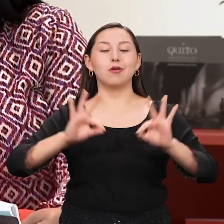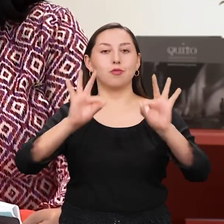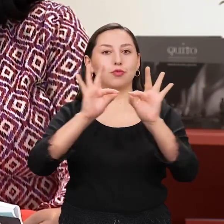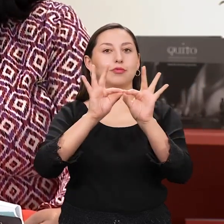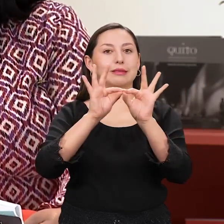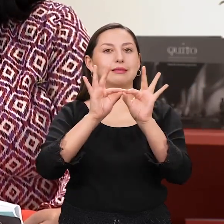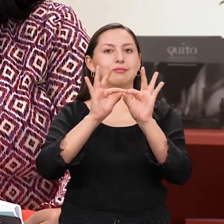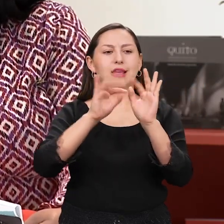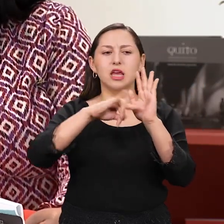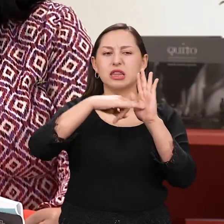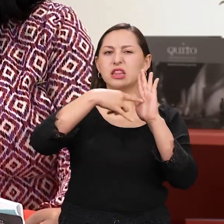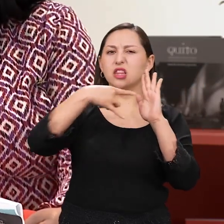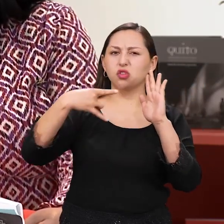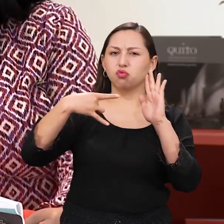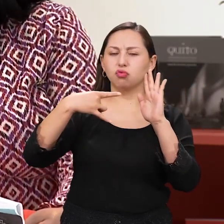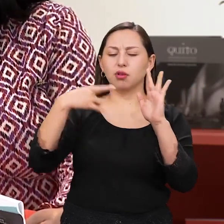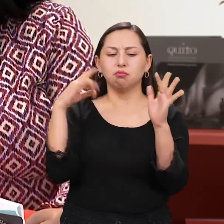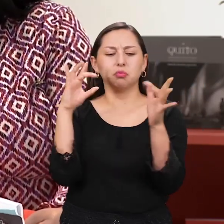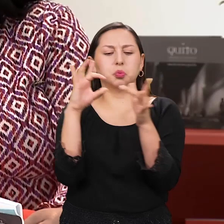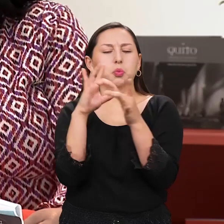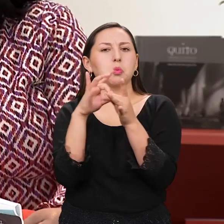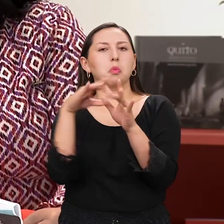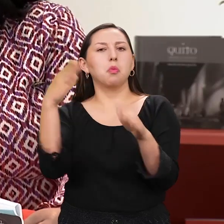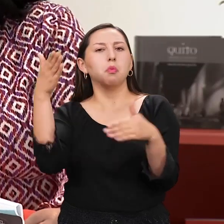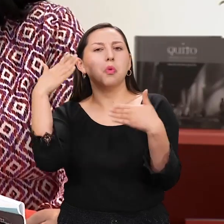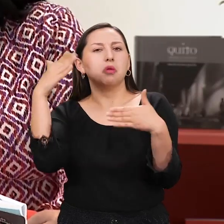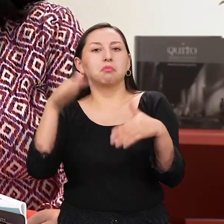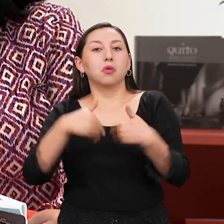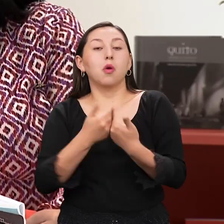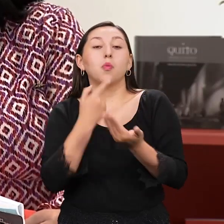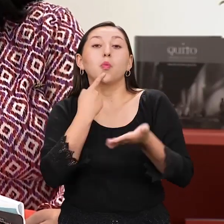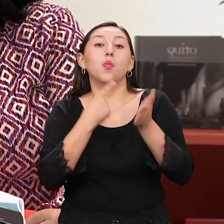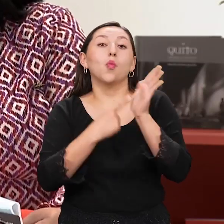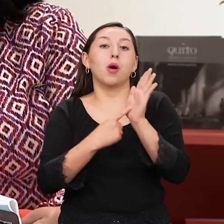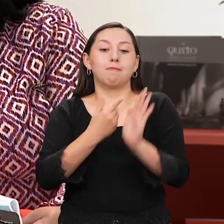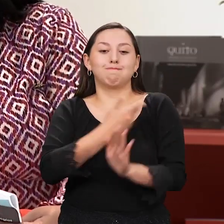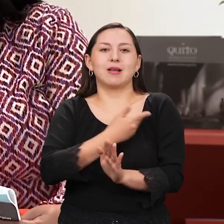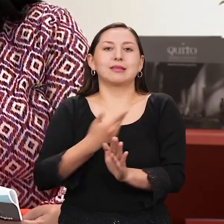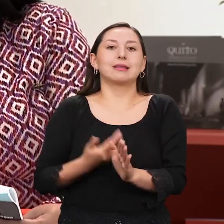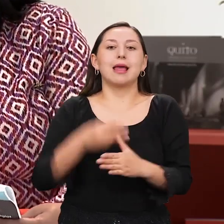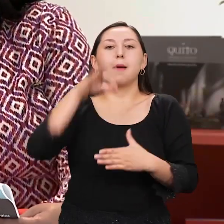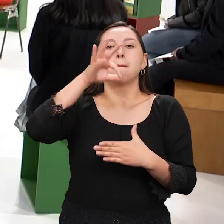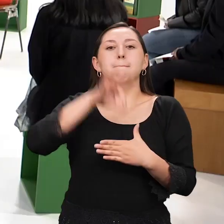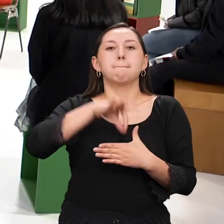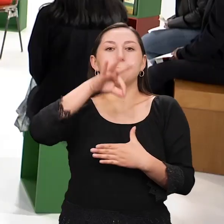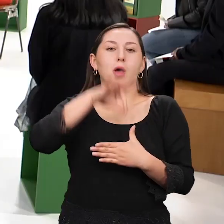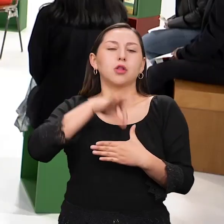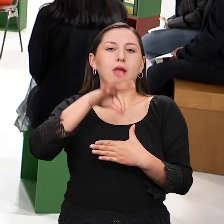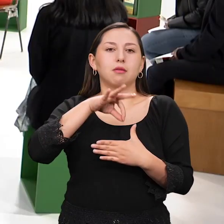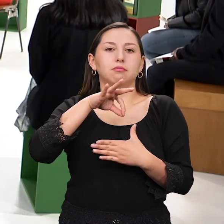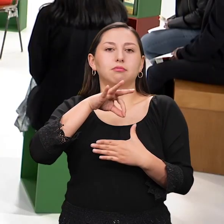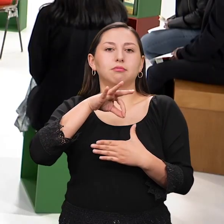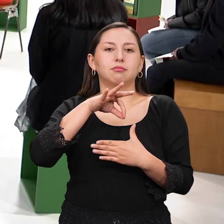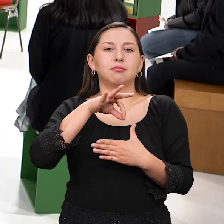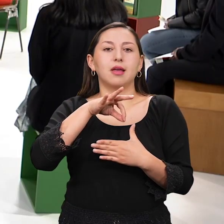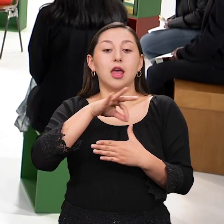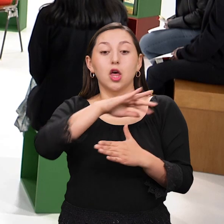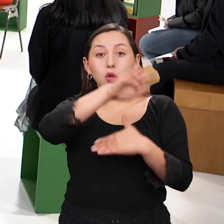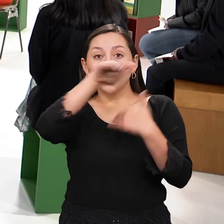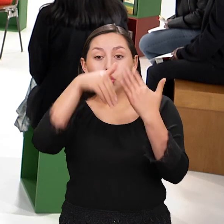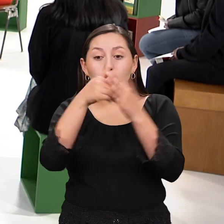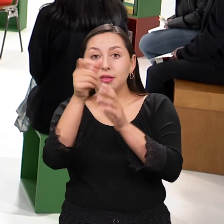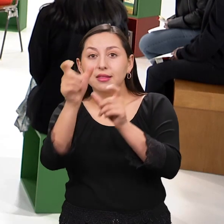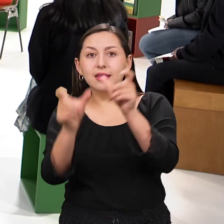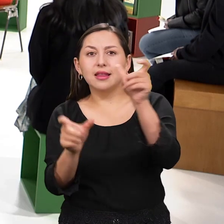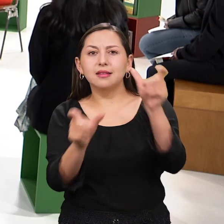esto. Y podemos ver, si hablamos, por ejemplo, de las elecciones que pasaron recientemente, cómo las y los